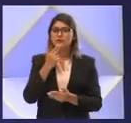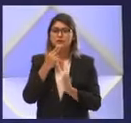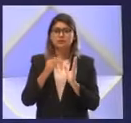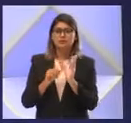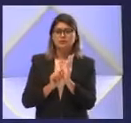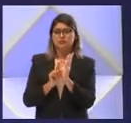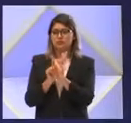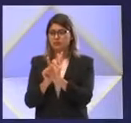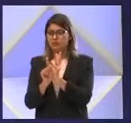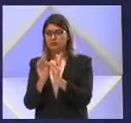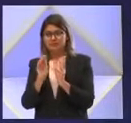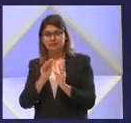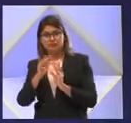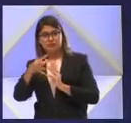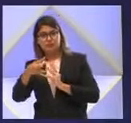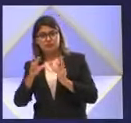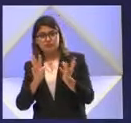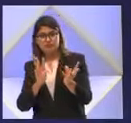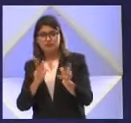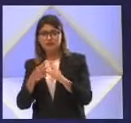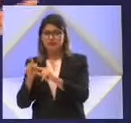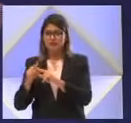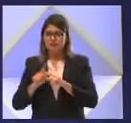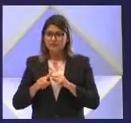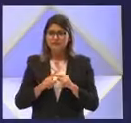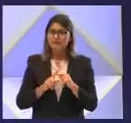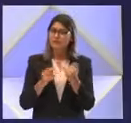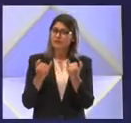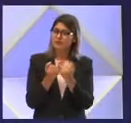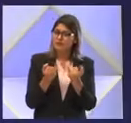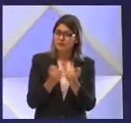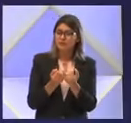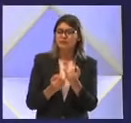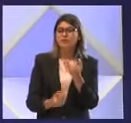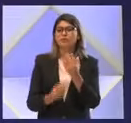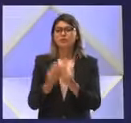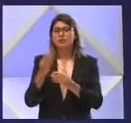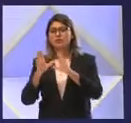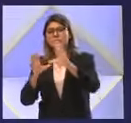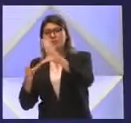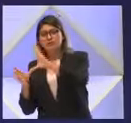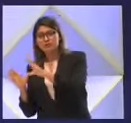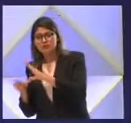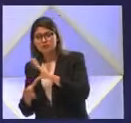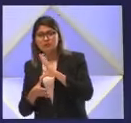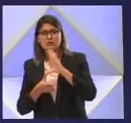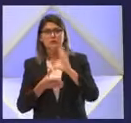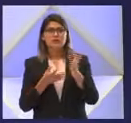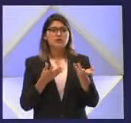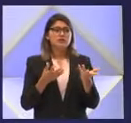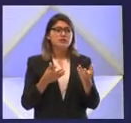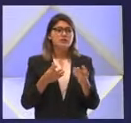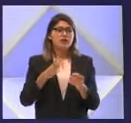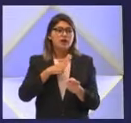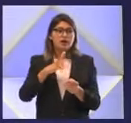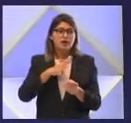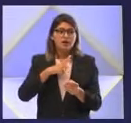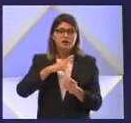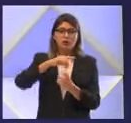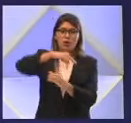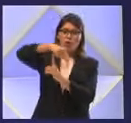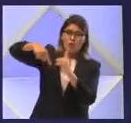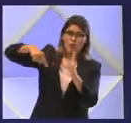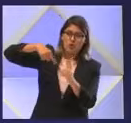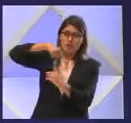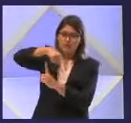las condiciones de operación de satélites de mediana órbita y baja órbita entre